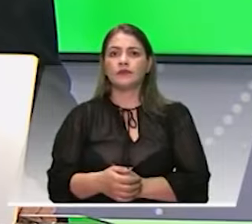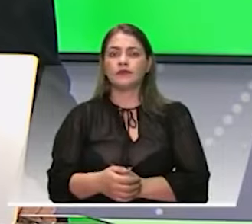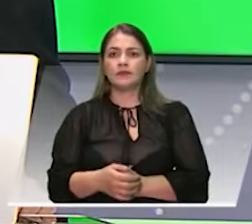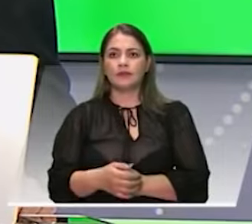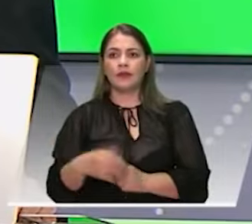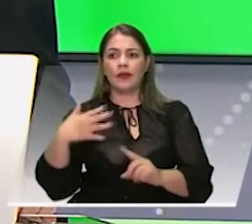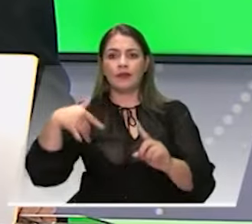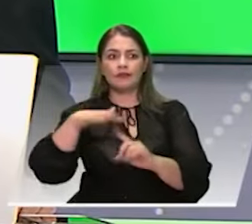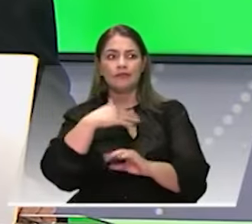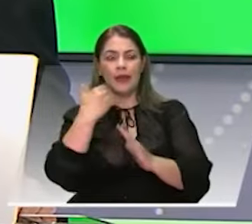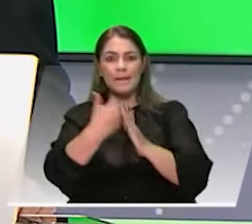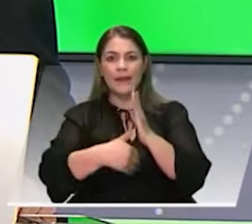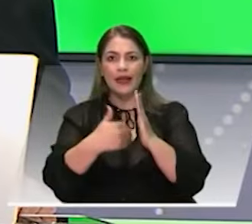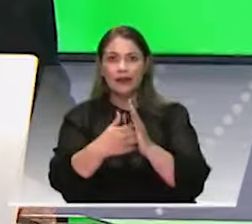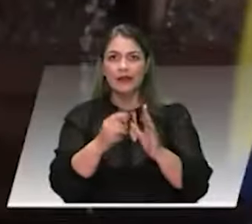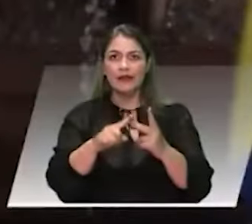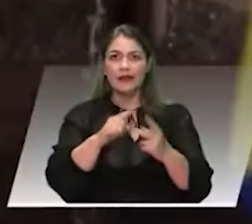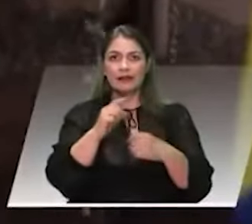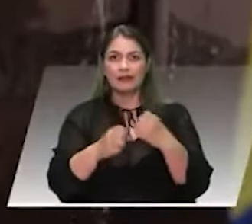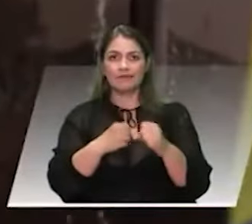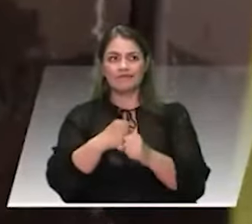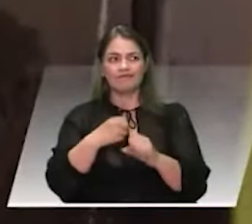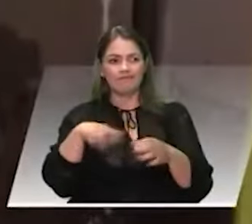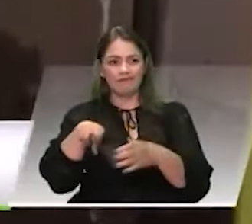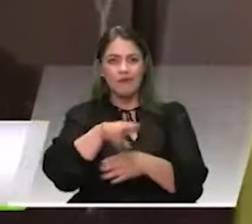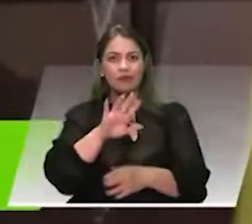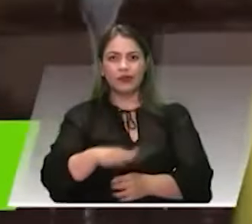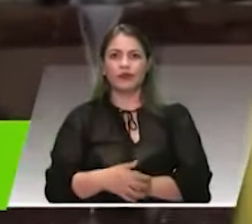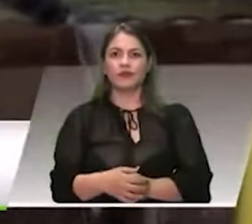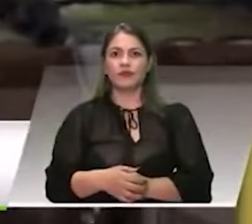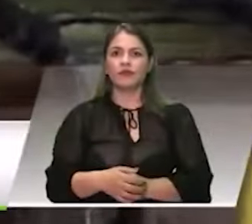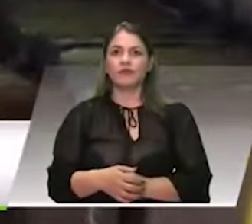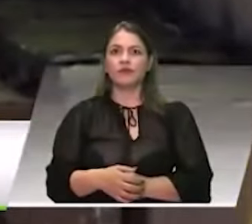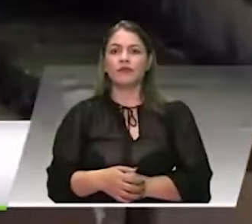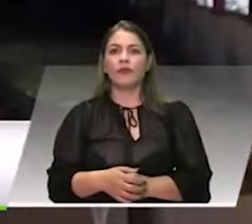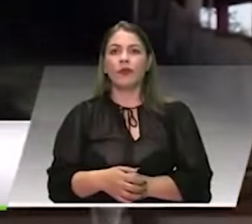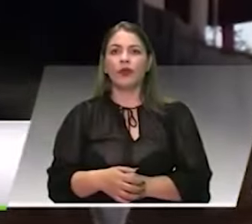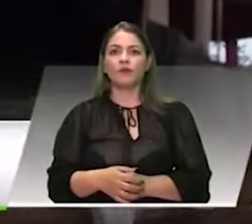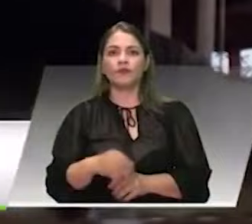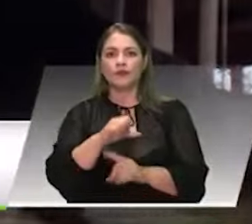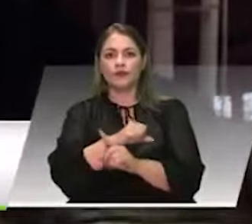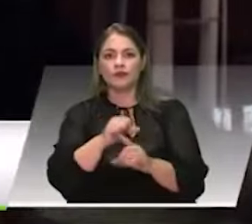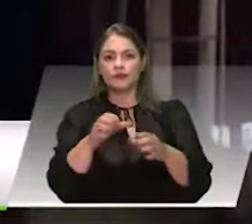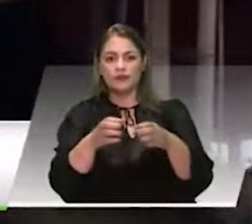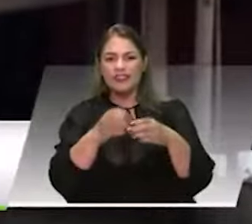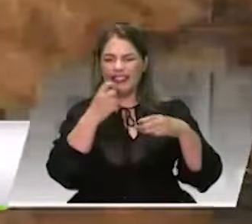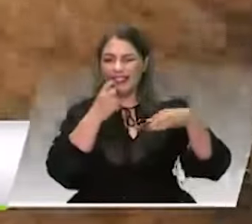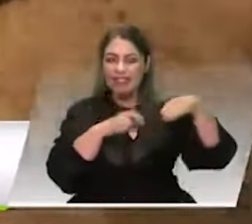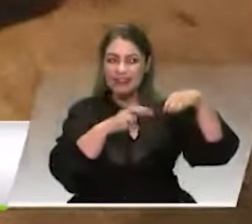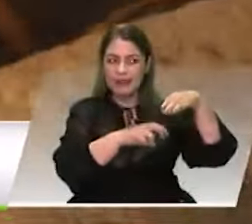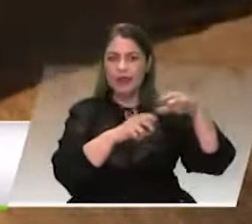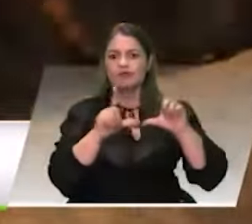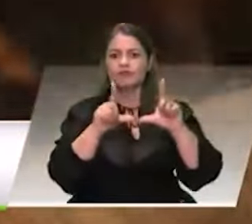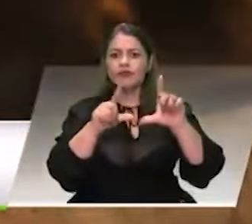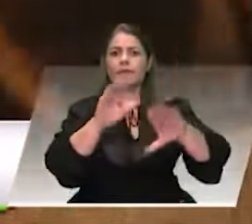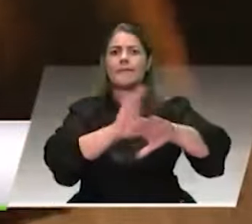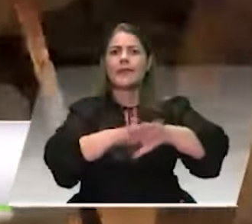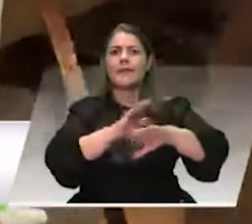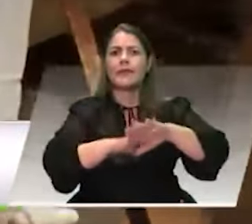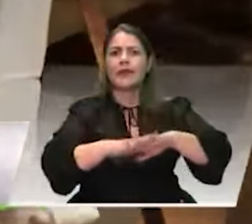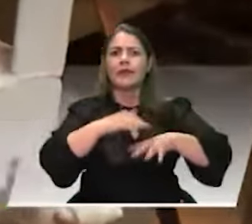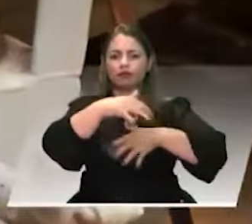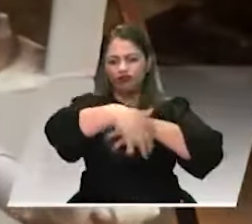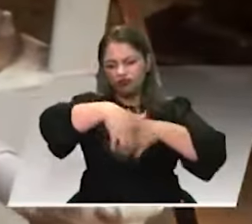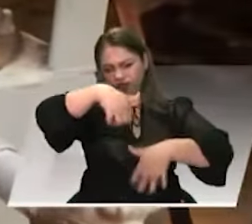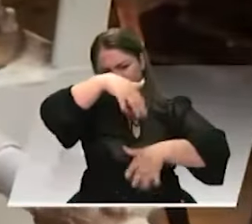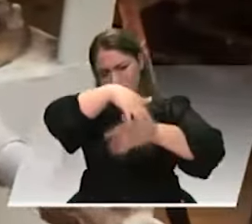temporal del año en esta subregión. La Sociedad Platina Minería SAS obtuvo dicha licencia para la explotación de una mina de oro